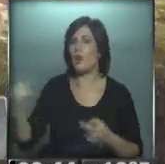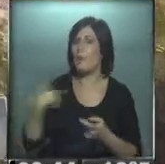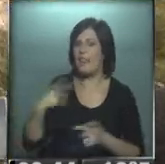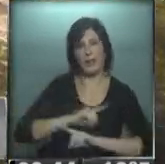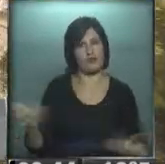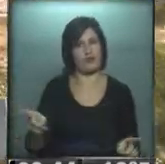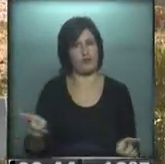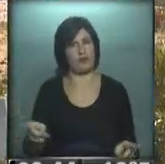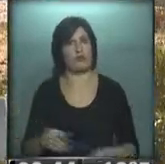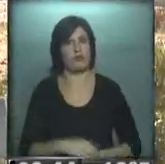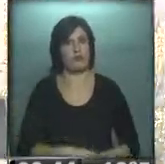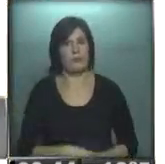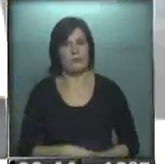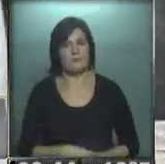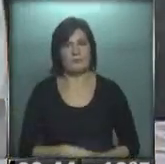ellos.